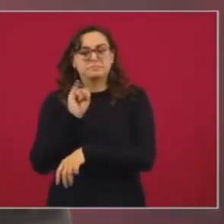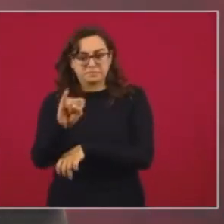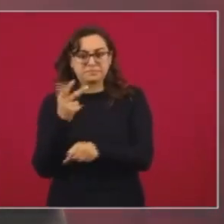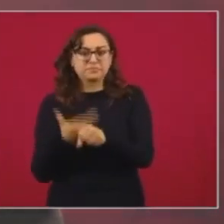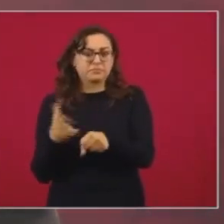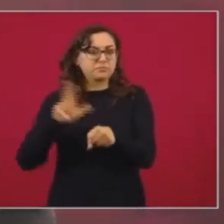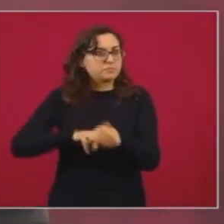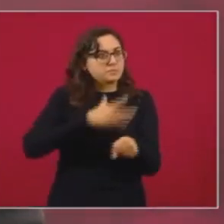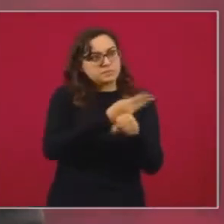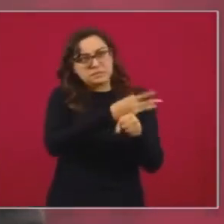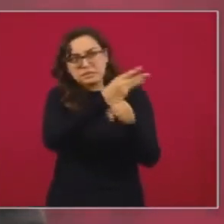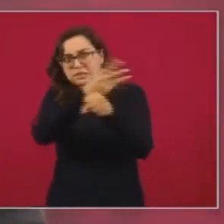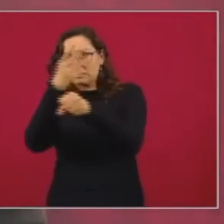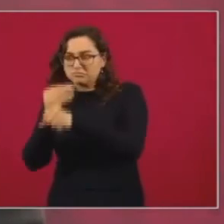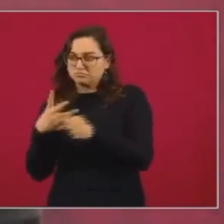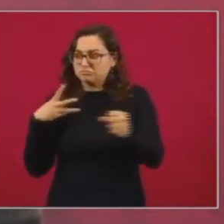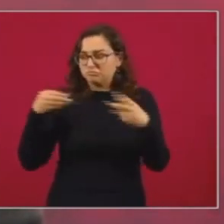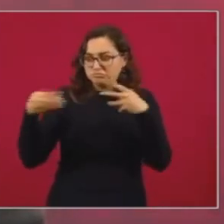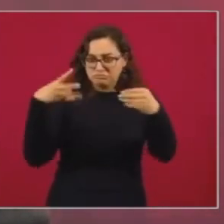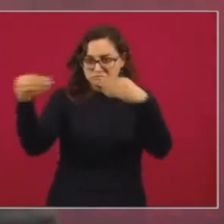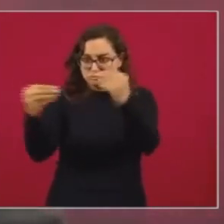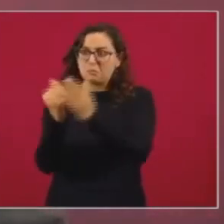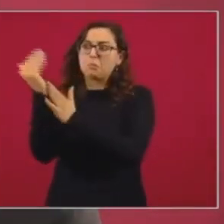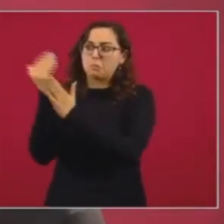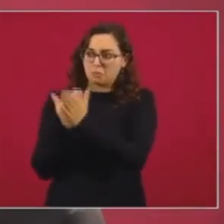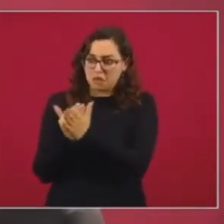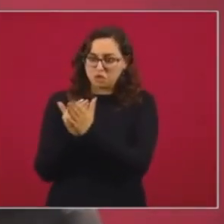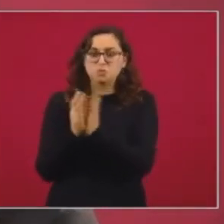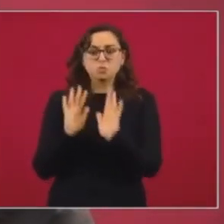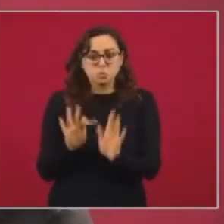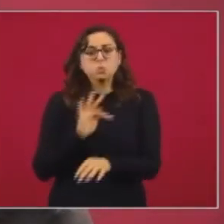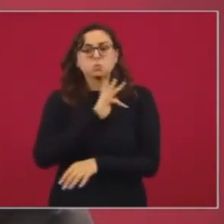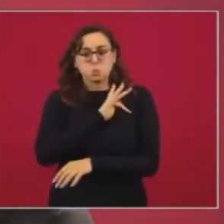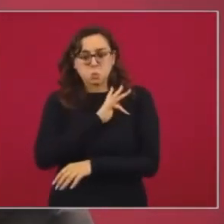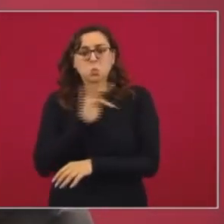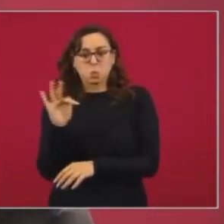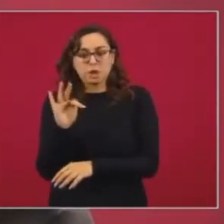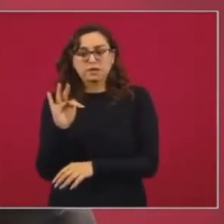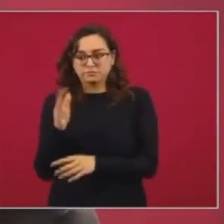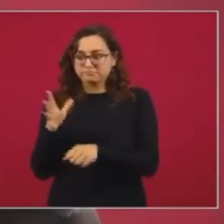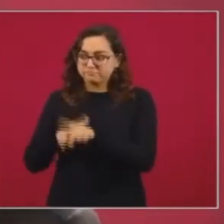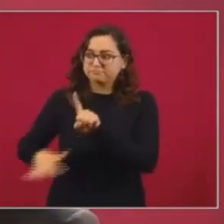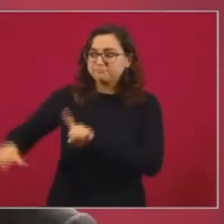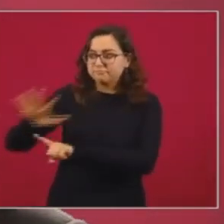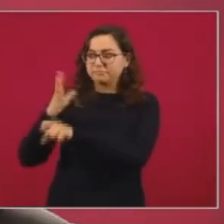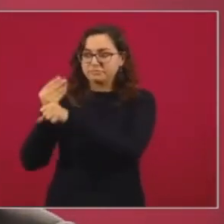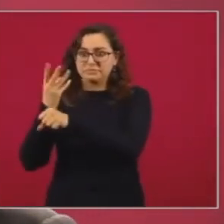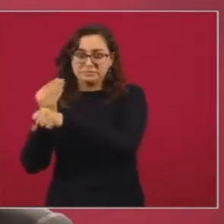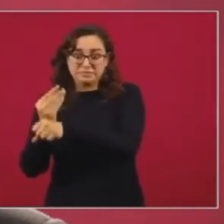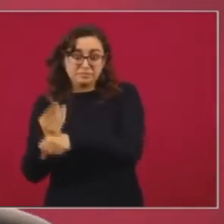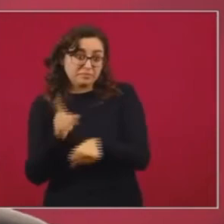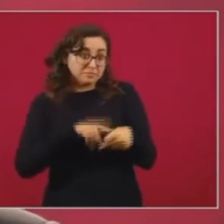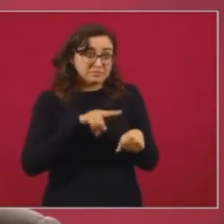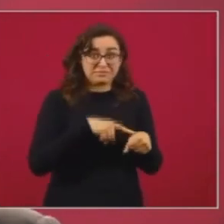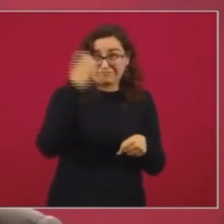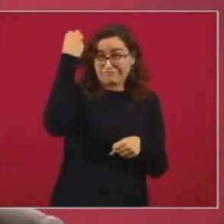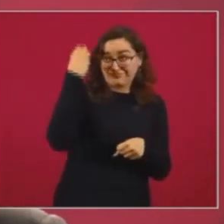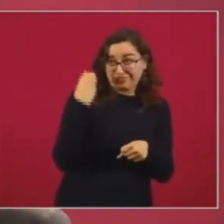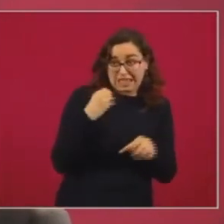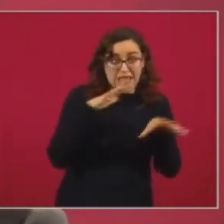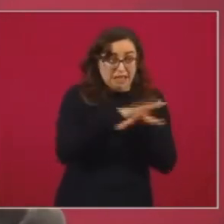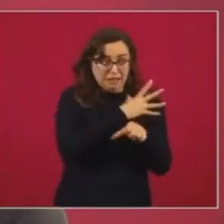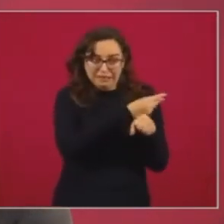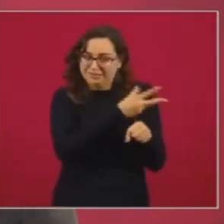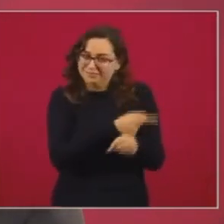y reduciendo la transmisión. Son las medidas, o reduciendo la mortalidad. Entonces, esto es lo que se hace. Lo que estamos haciendo